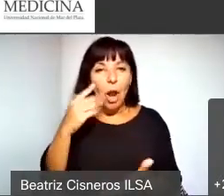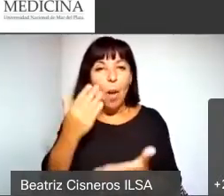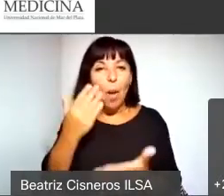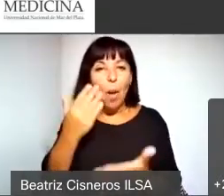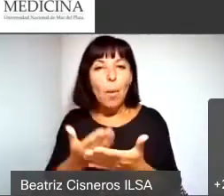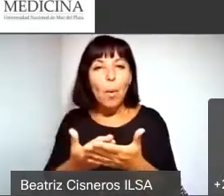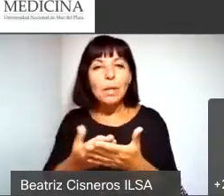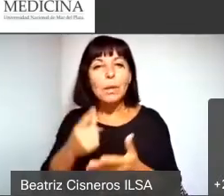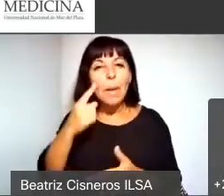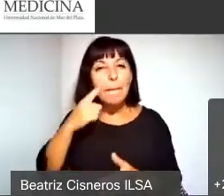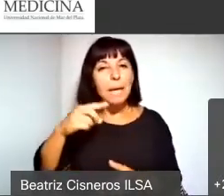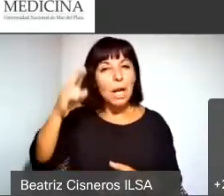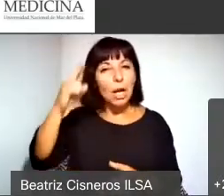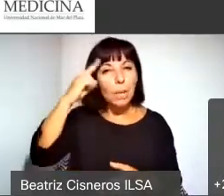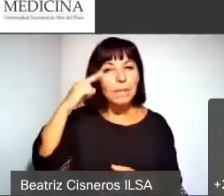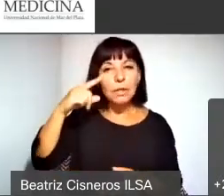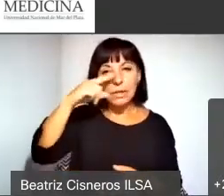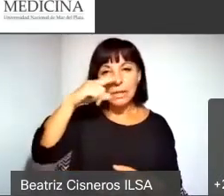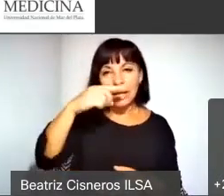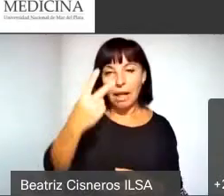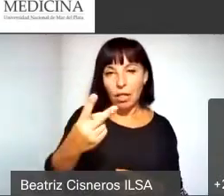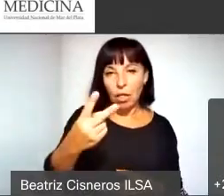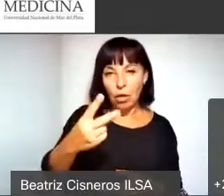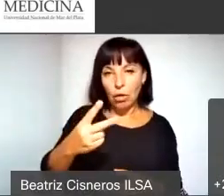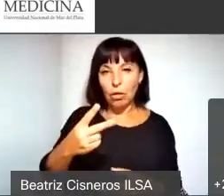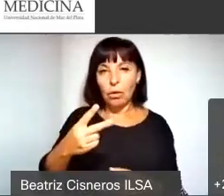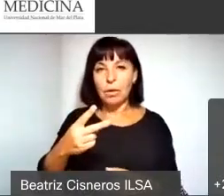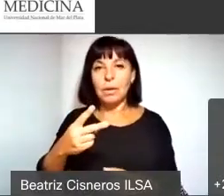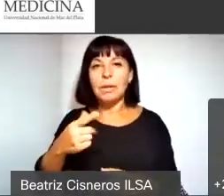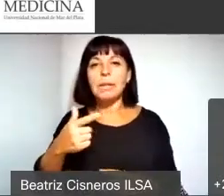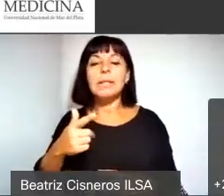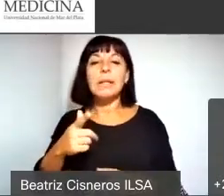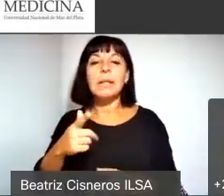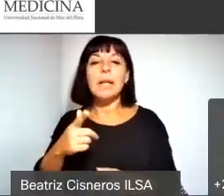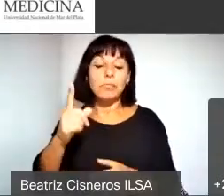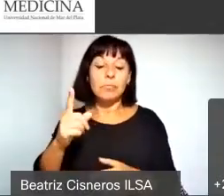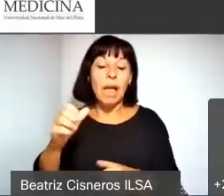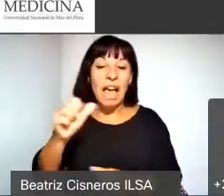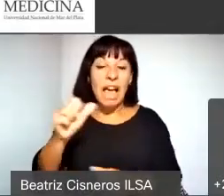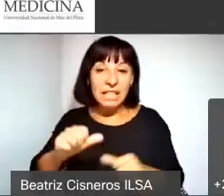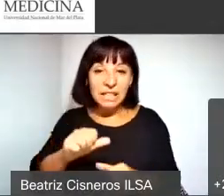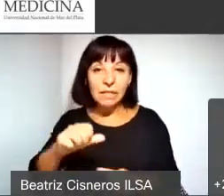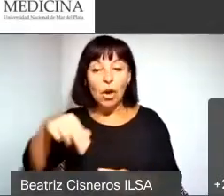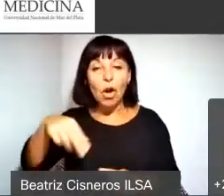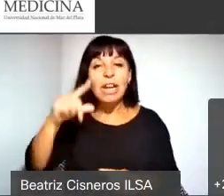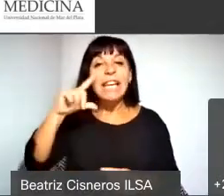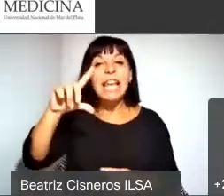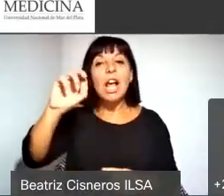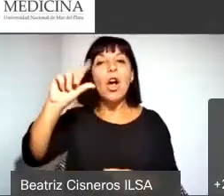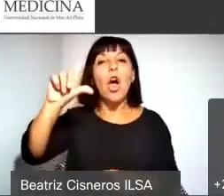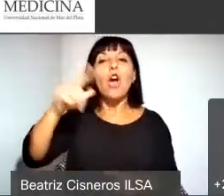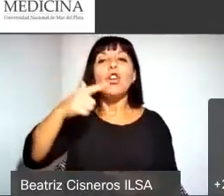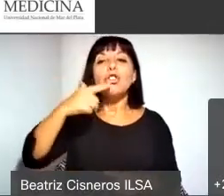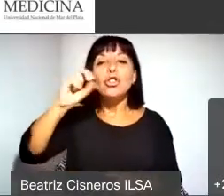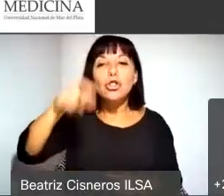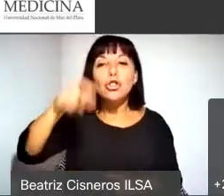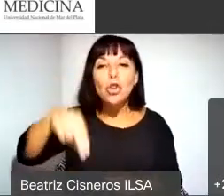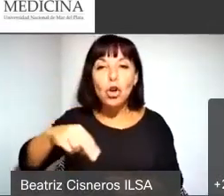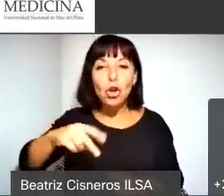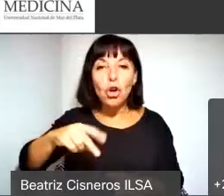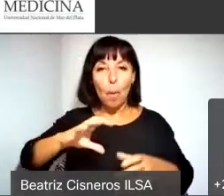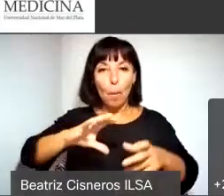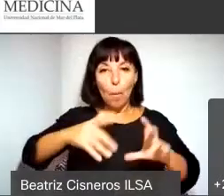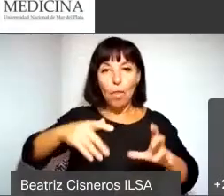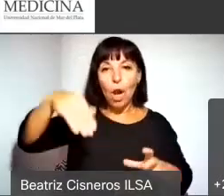en 1972 por Jonathan Singer y Gad Nicholson, que se llama el modelo de